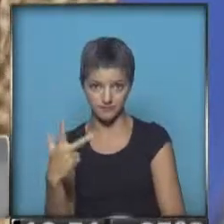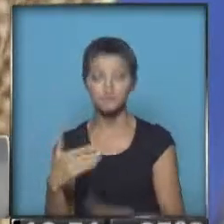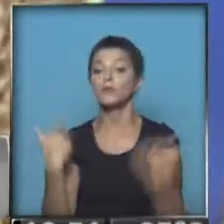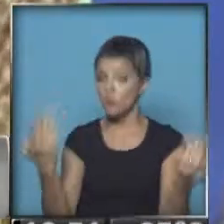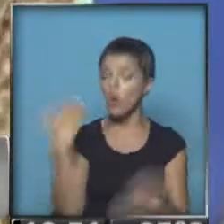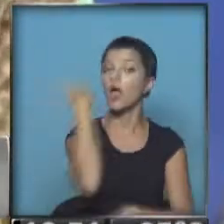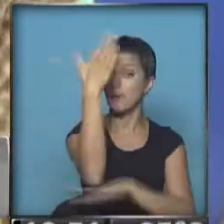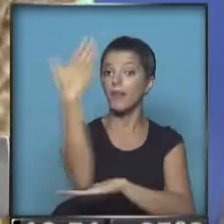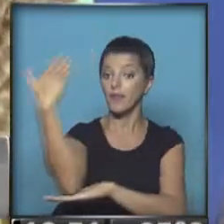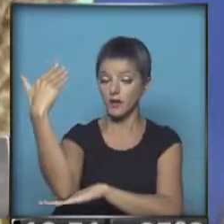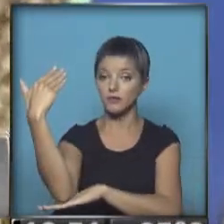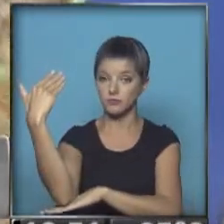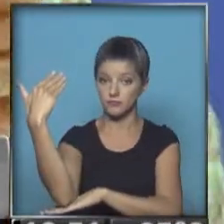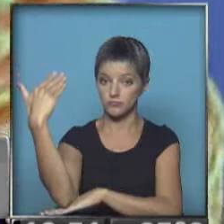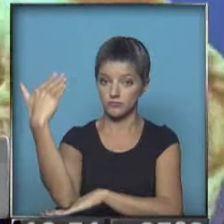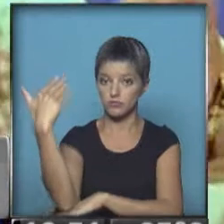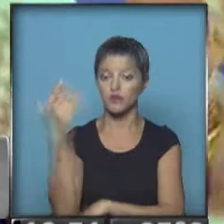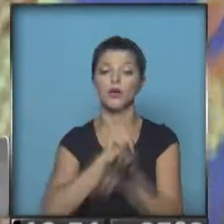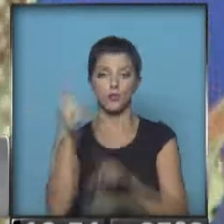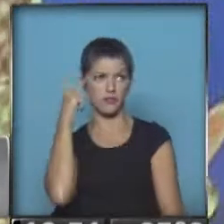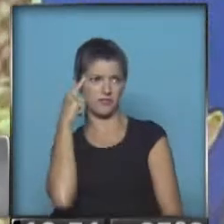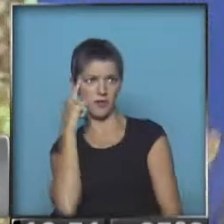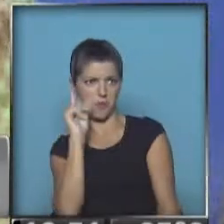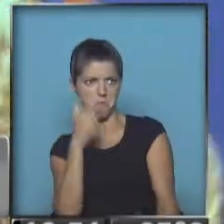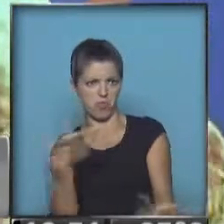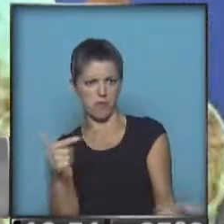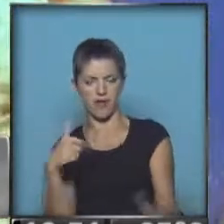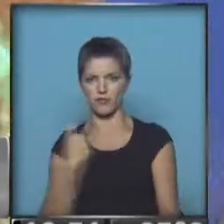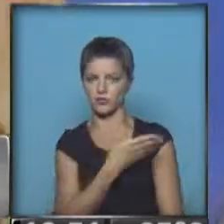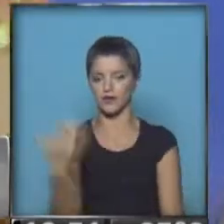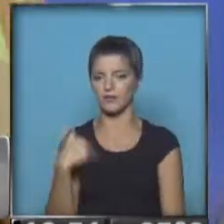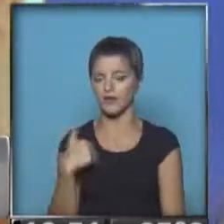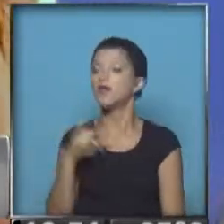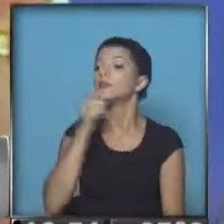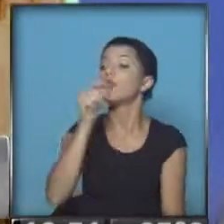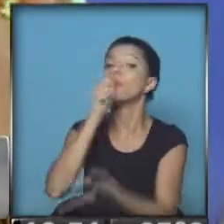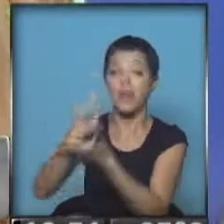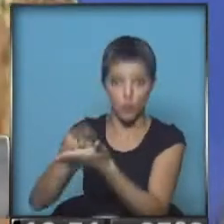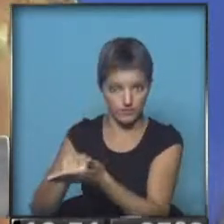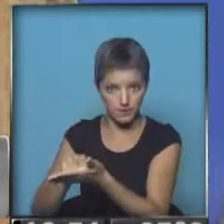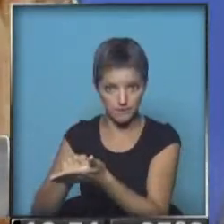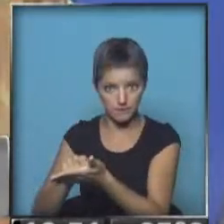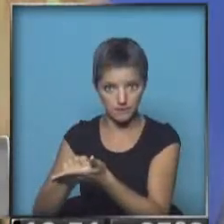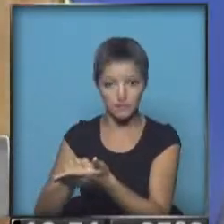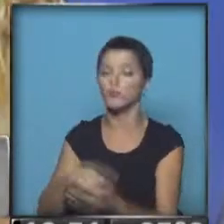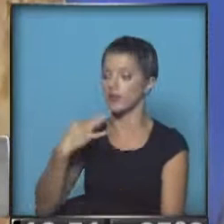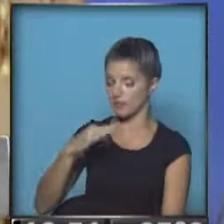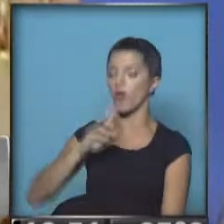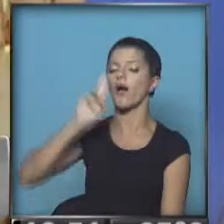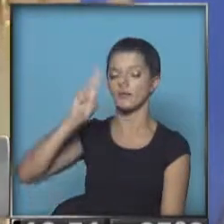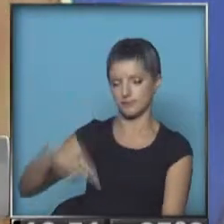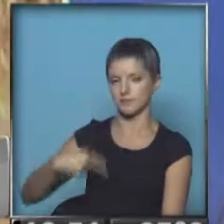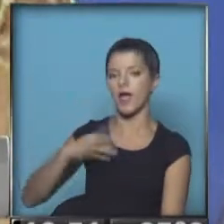vez muchos creías que no existían en la sociedad argentina. Si vos hacías encuestas, porque en eso debo reconocerle